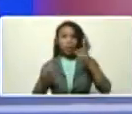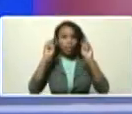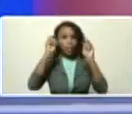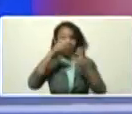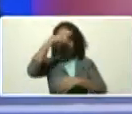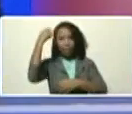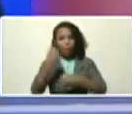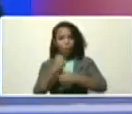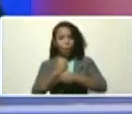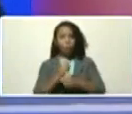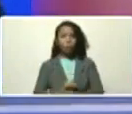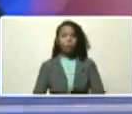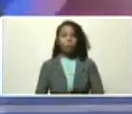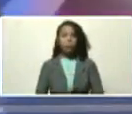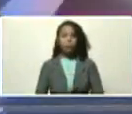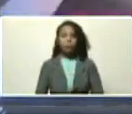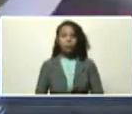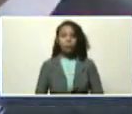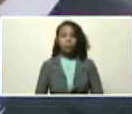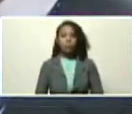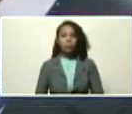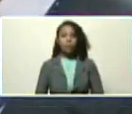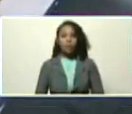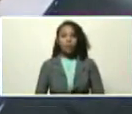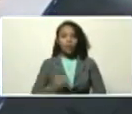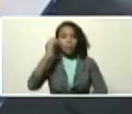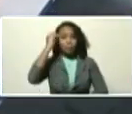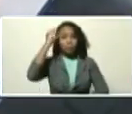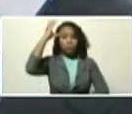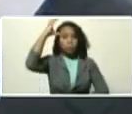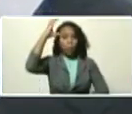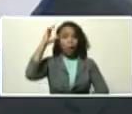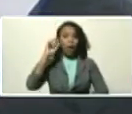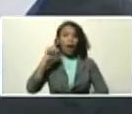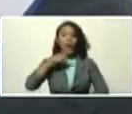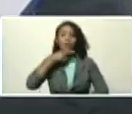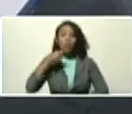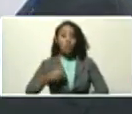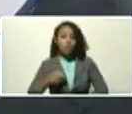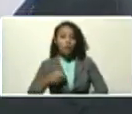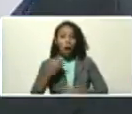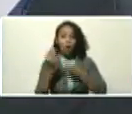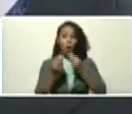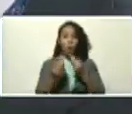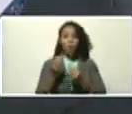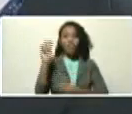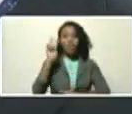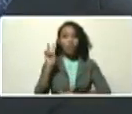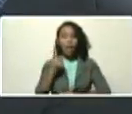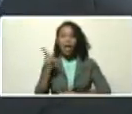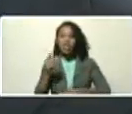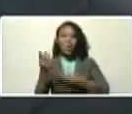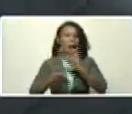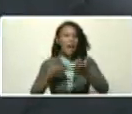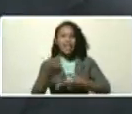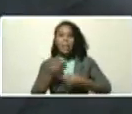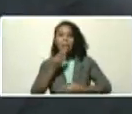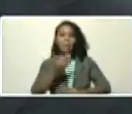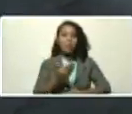trabajo. Las potencialidades, tanto en Rusia como en Venezuela, nos han permitido desarrollar una agenda